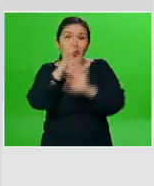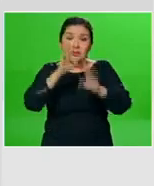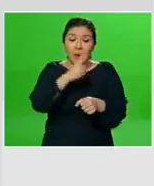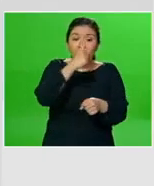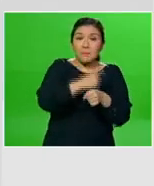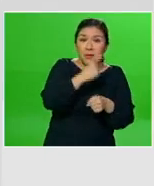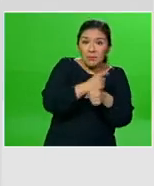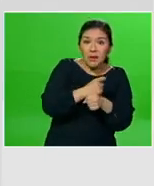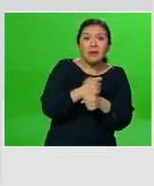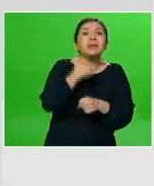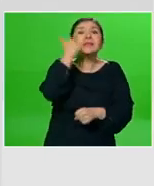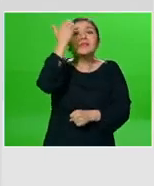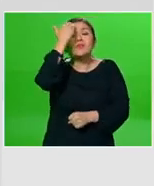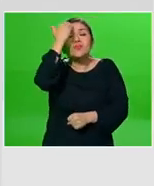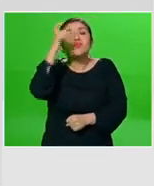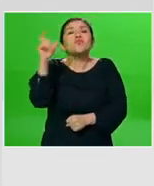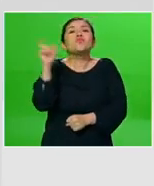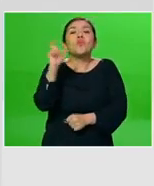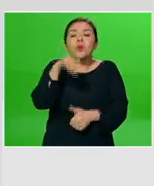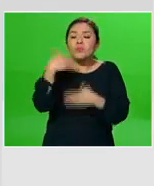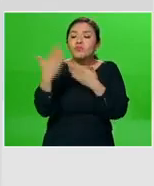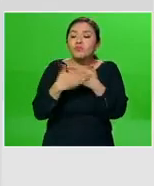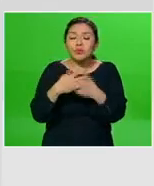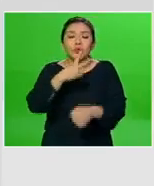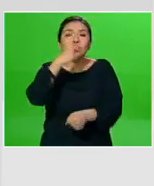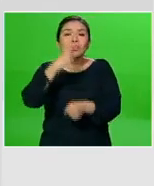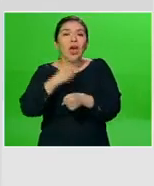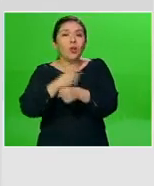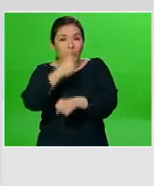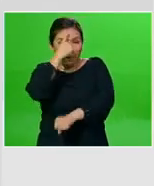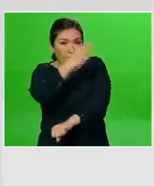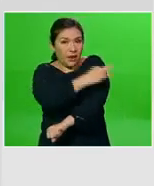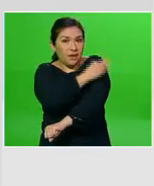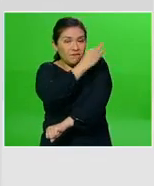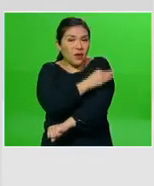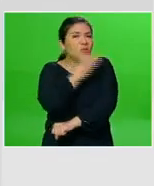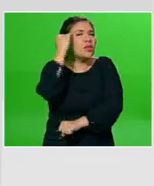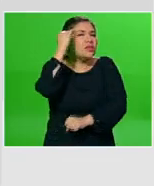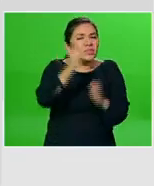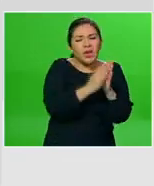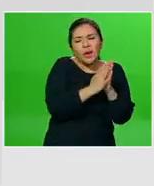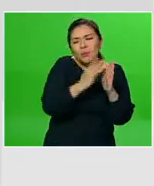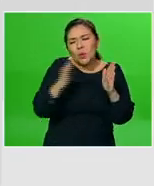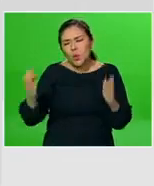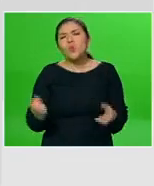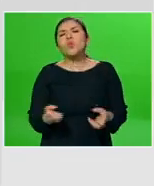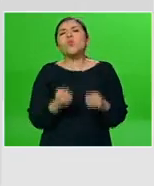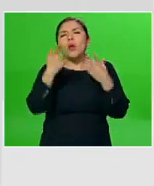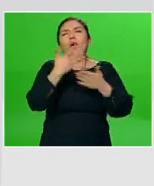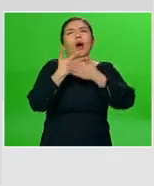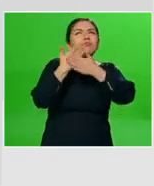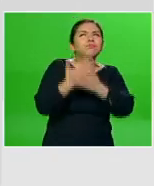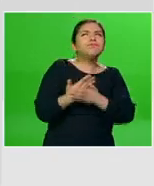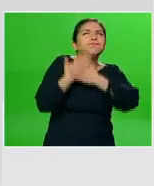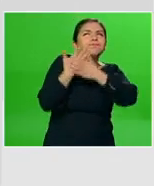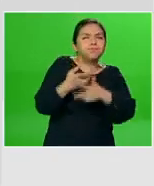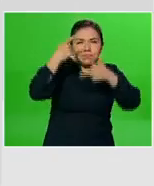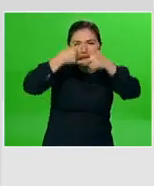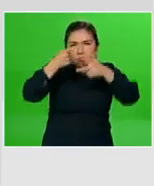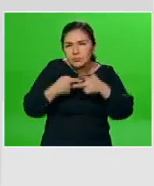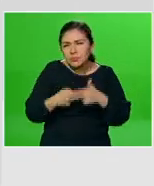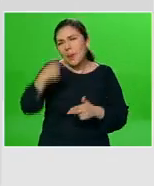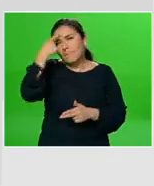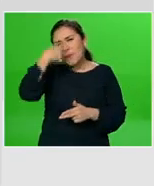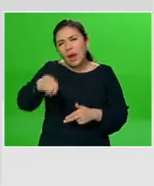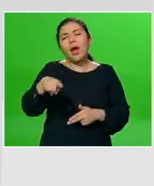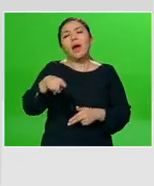quiere a lo mejor conocer cuánto es el espacio que debe de tiempo que debe de esperar o que debe transcurrir para que le sea